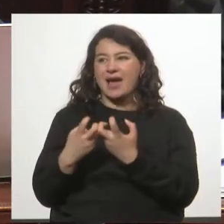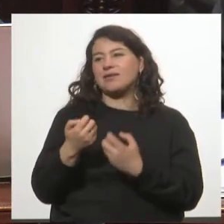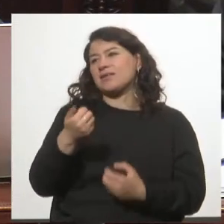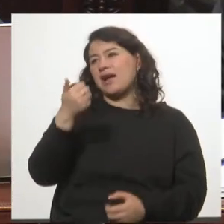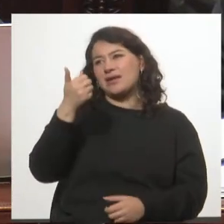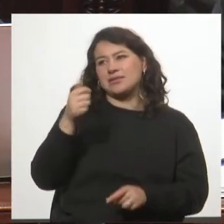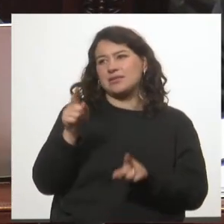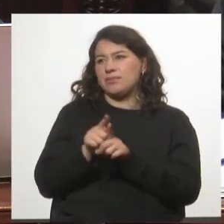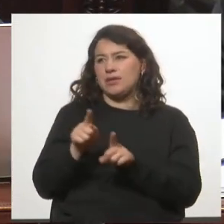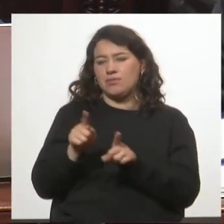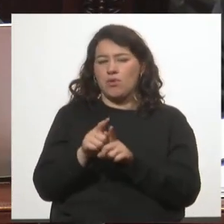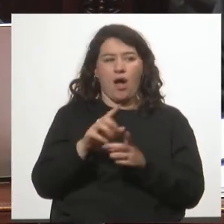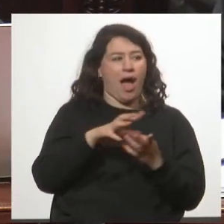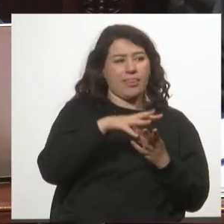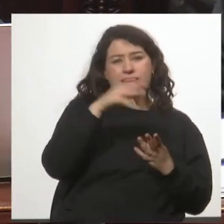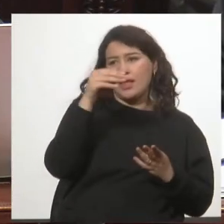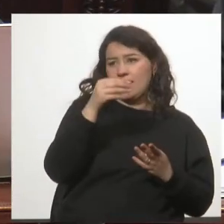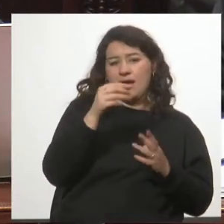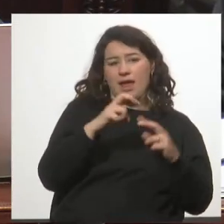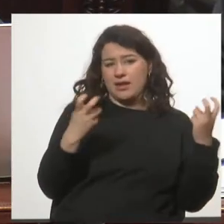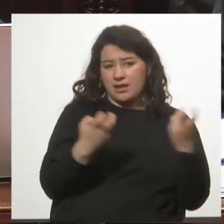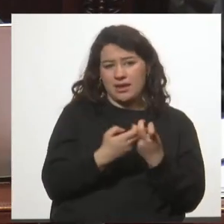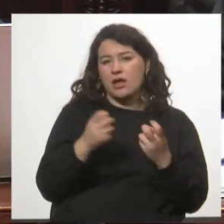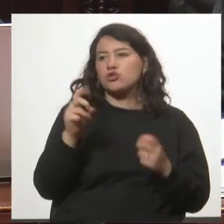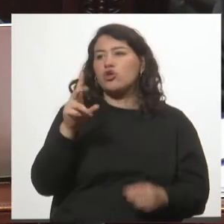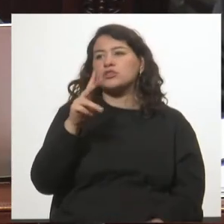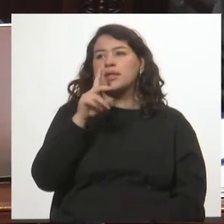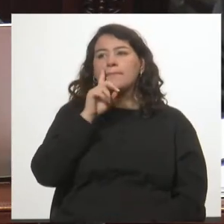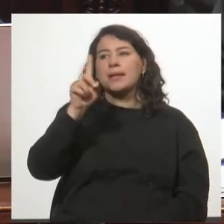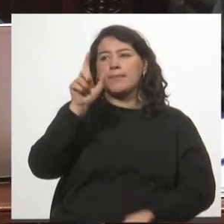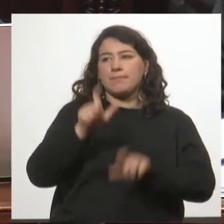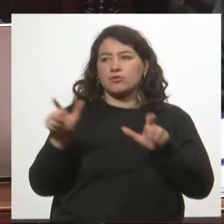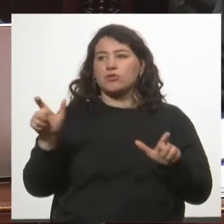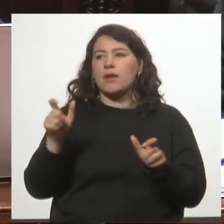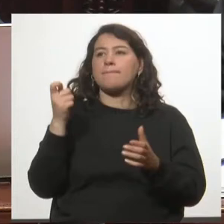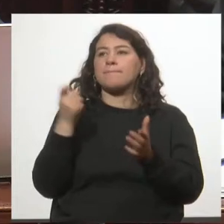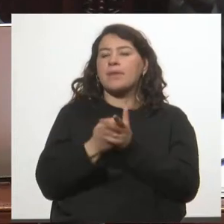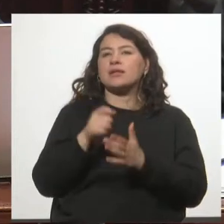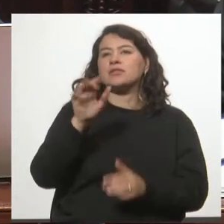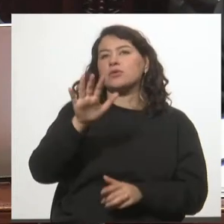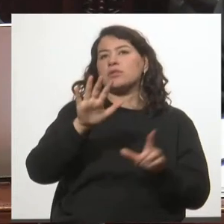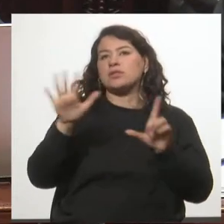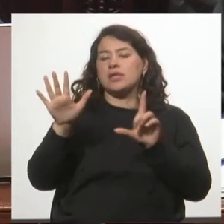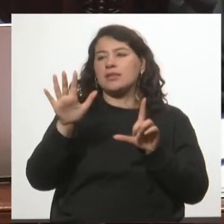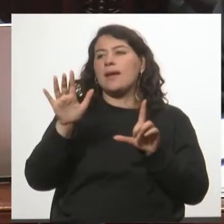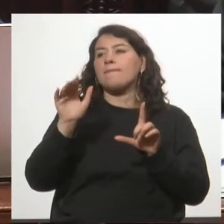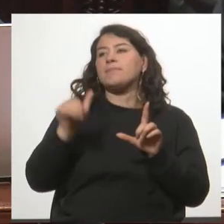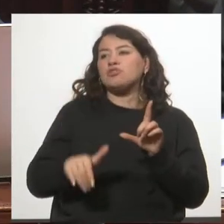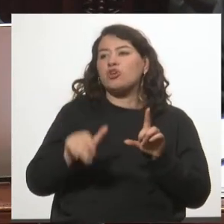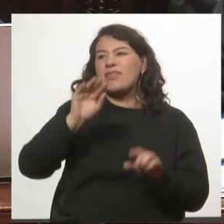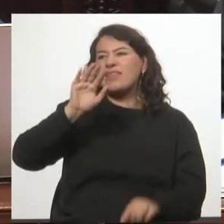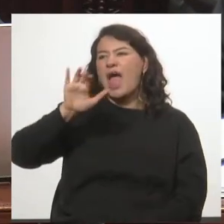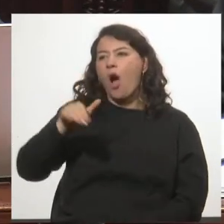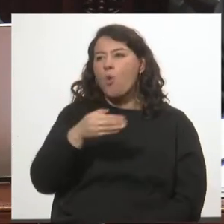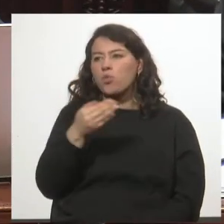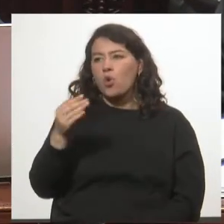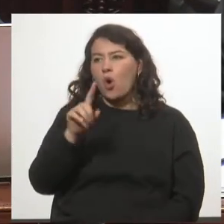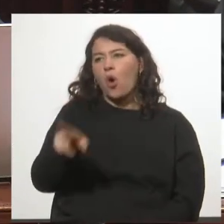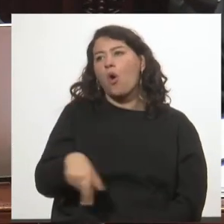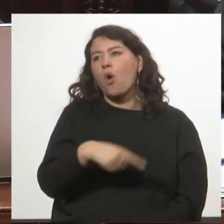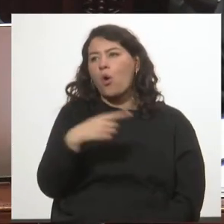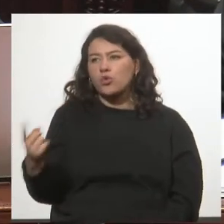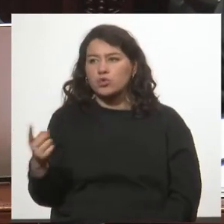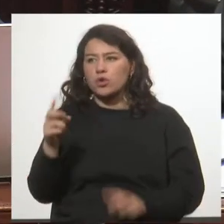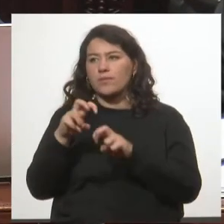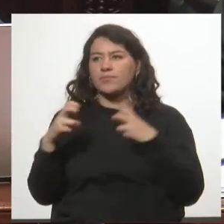similar a la del ante la arena 12.000 espectadores costó 57 millones de euros el que nix pilsener